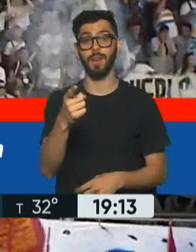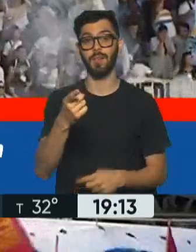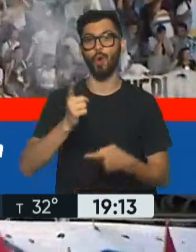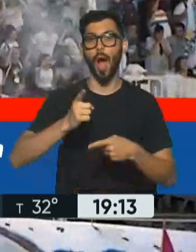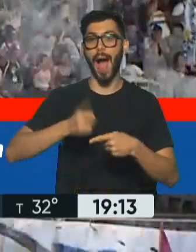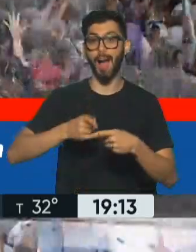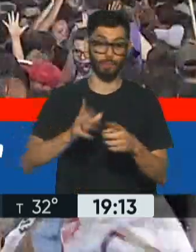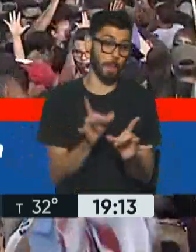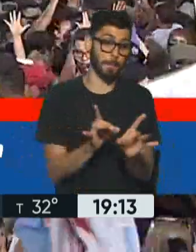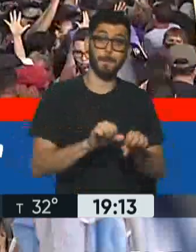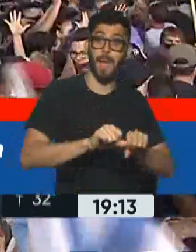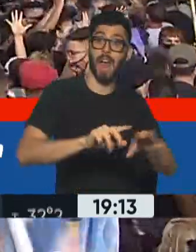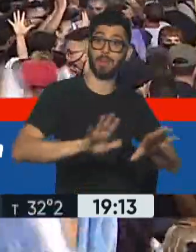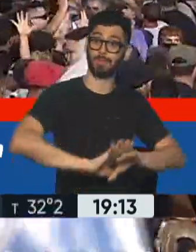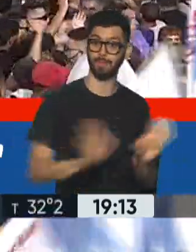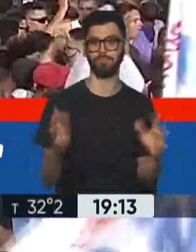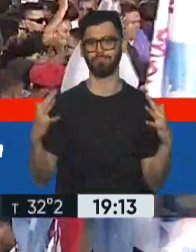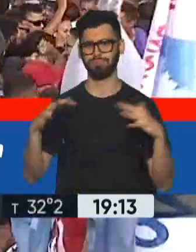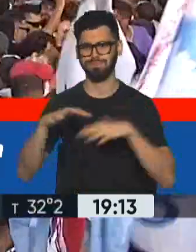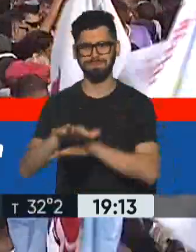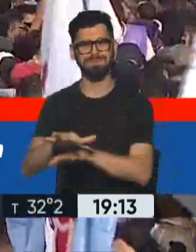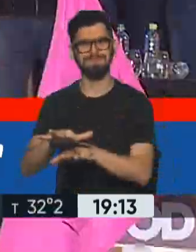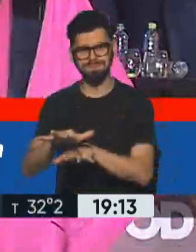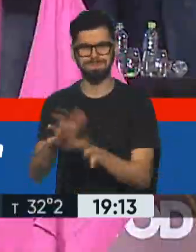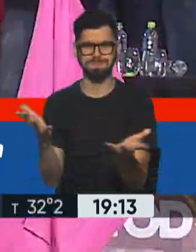digamos, post pandemia, ¿no? Absolutamente, sí, con